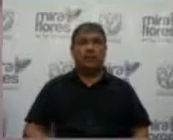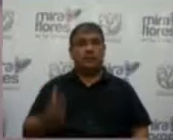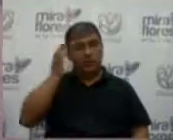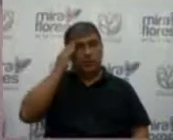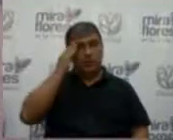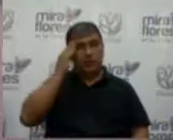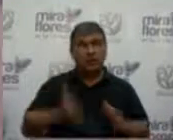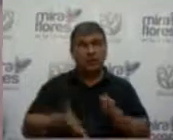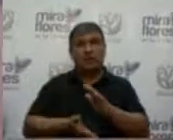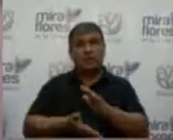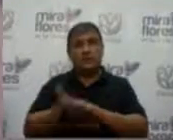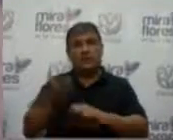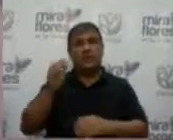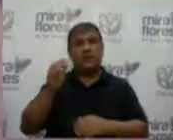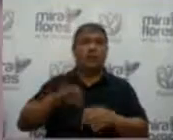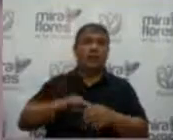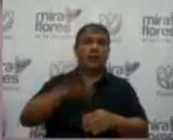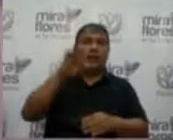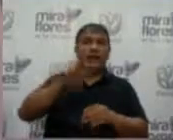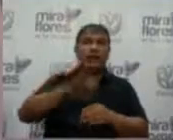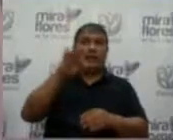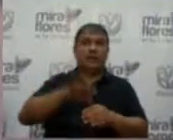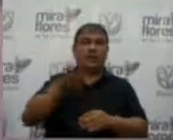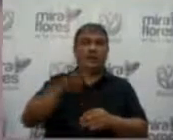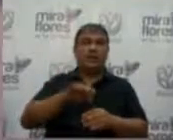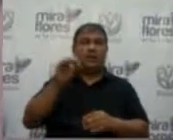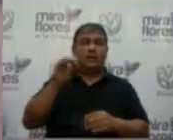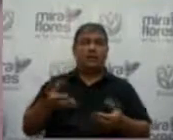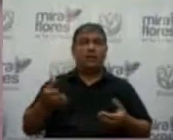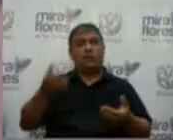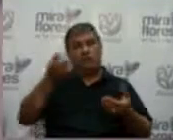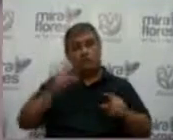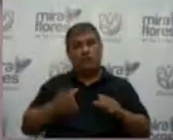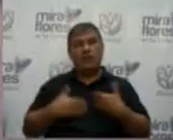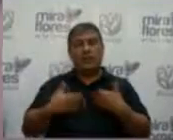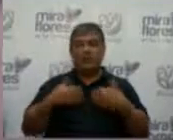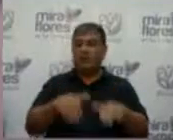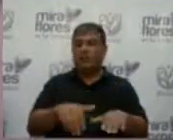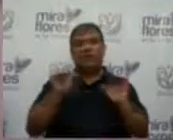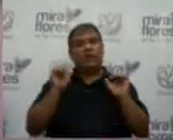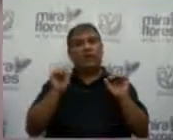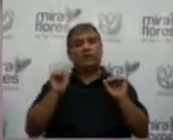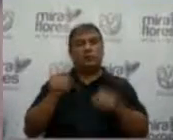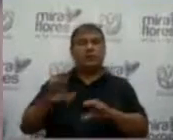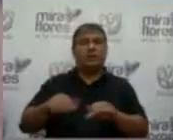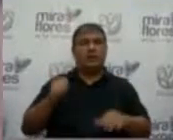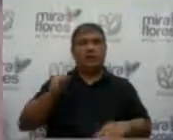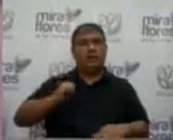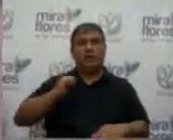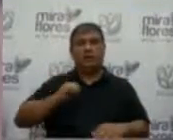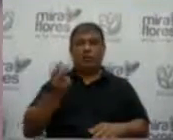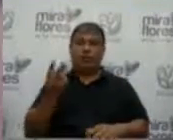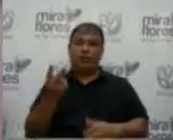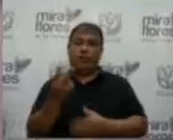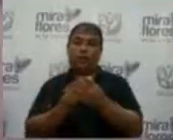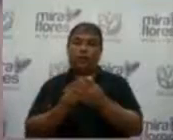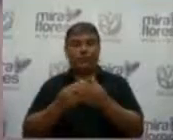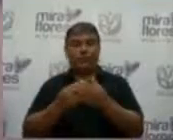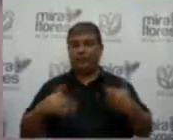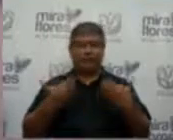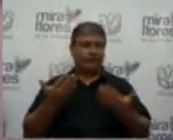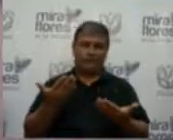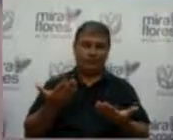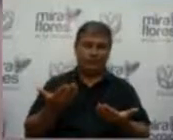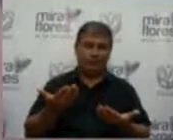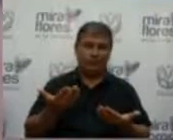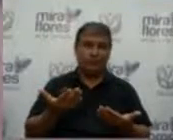Sabemos que al haber salido elegido va a tener que dejar más adelante sus actividades municipales porque no puede desarrollar las